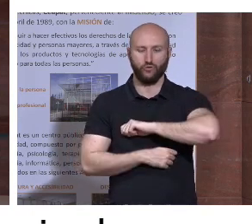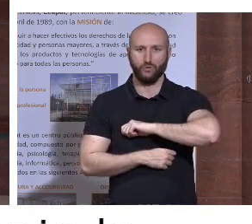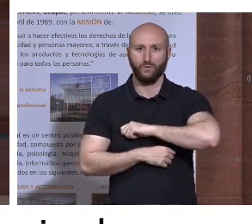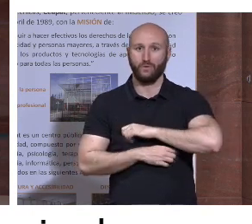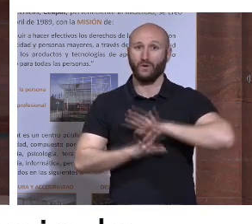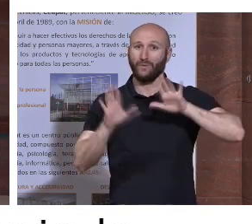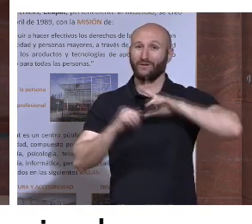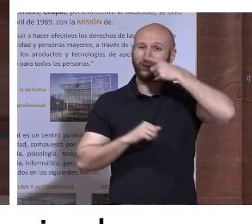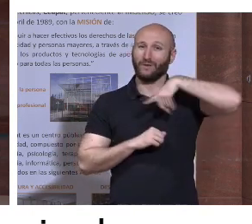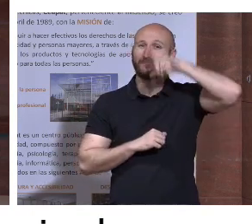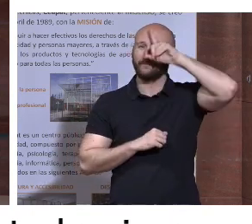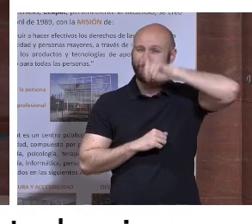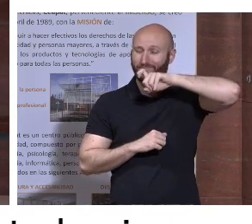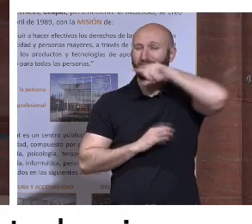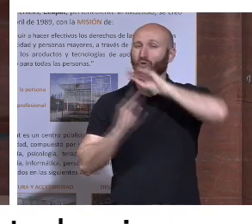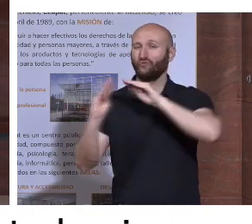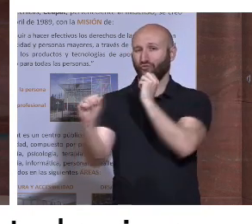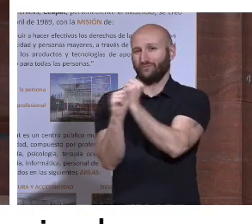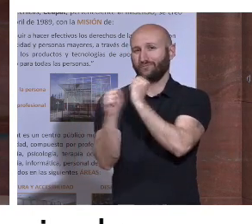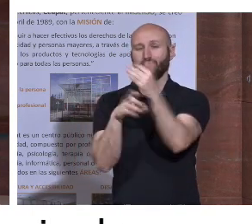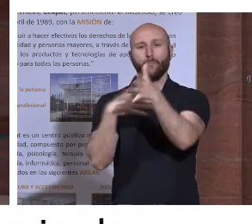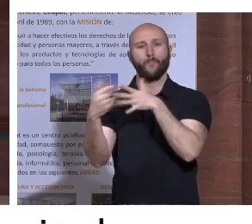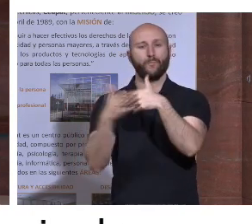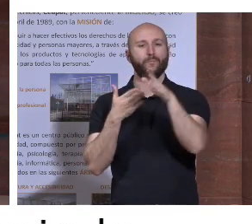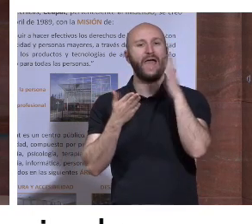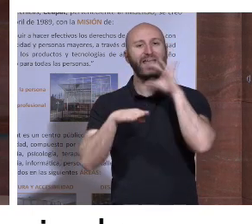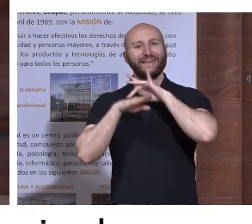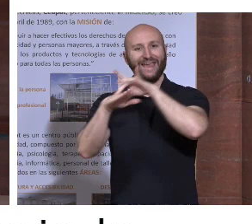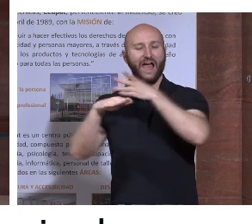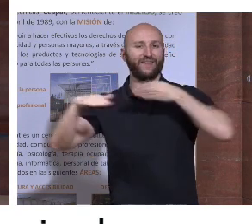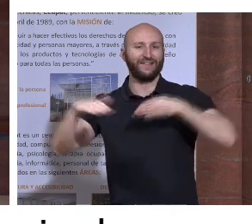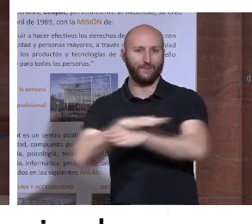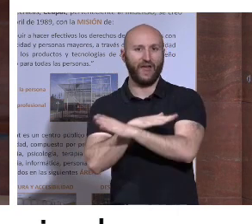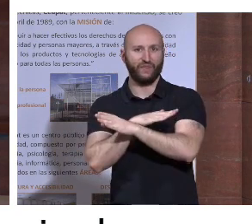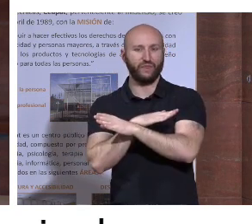recuerdo también sus trabajos en el manual de accesibilidad y sus